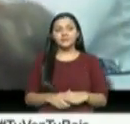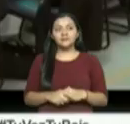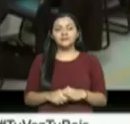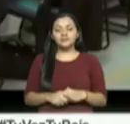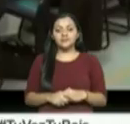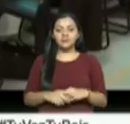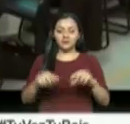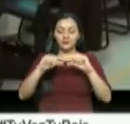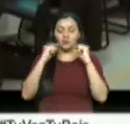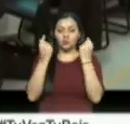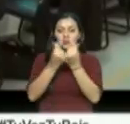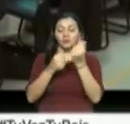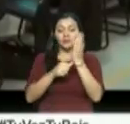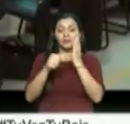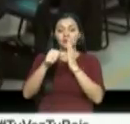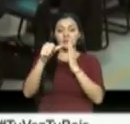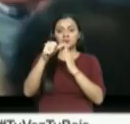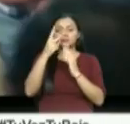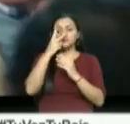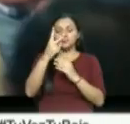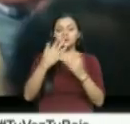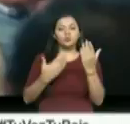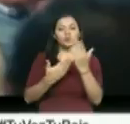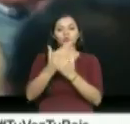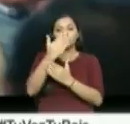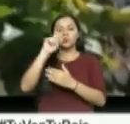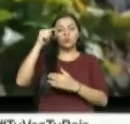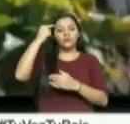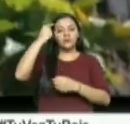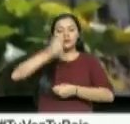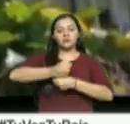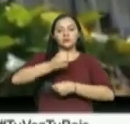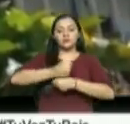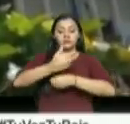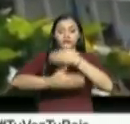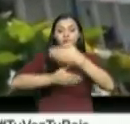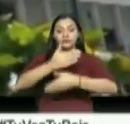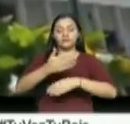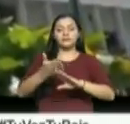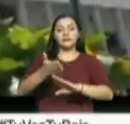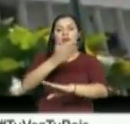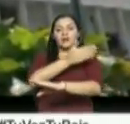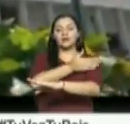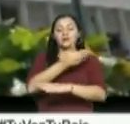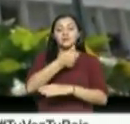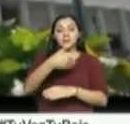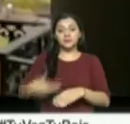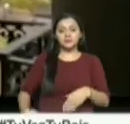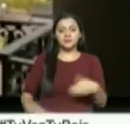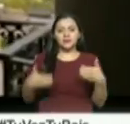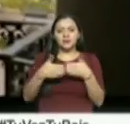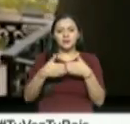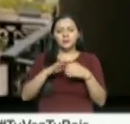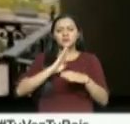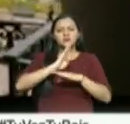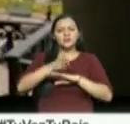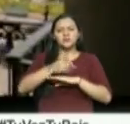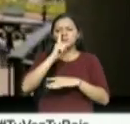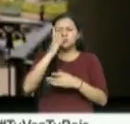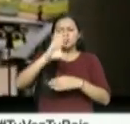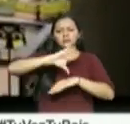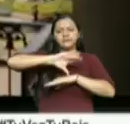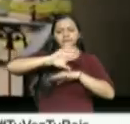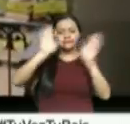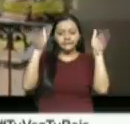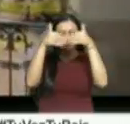Los gabinetes itinerantes son una nueva forma de gobernar. Antes, el presidente y su equipo se encerraban en cuatro paredes en